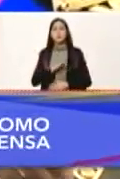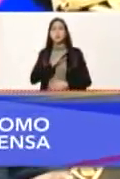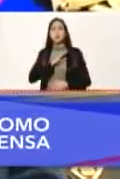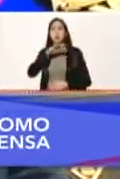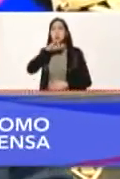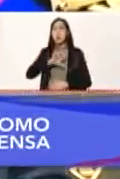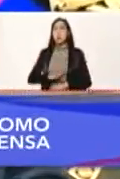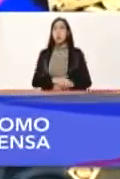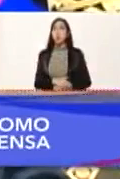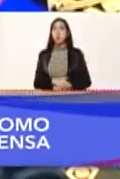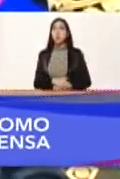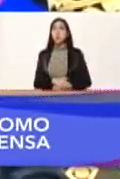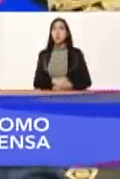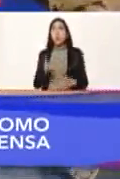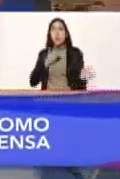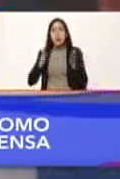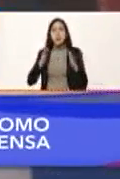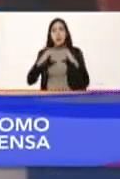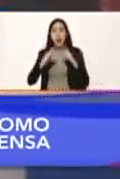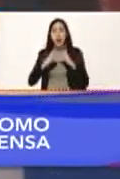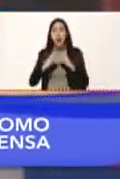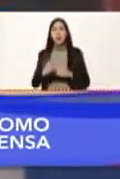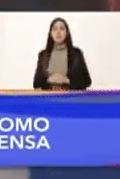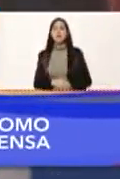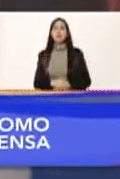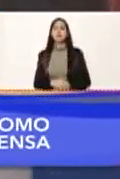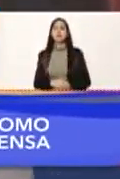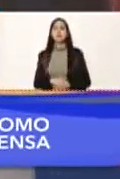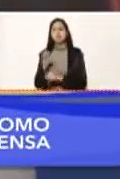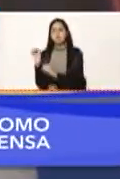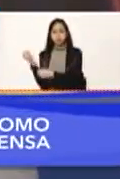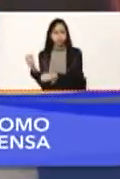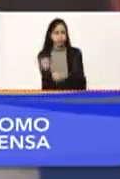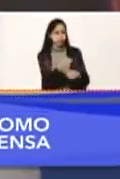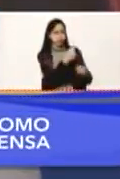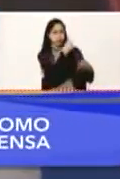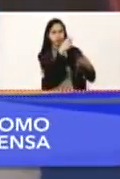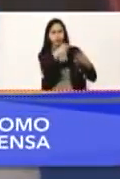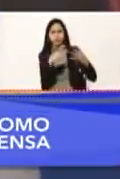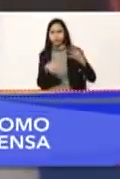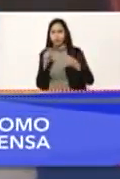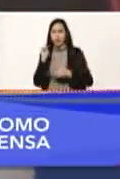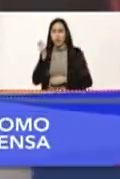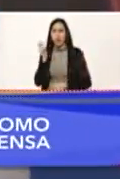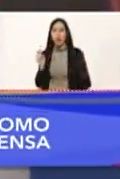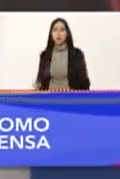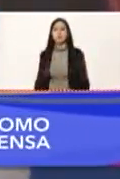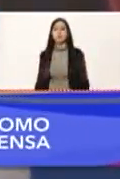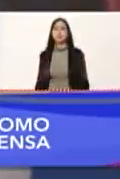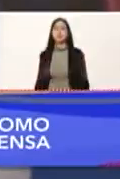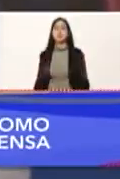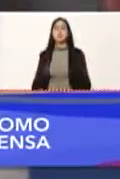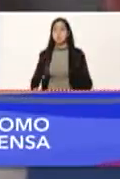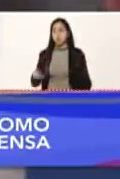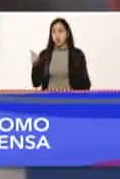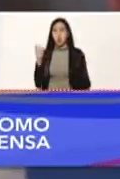servir en una casa, servir a la limpieza, servir en esa casa, como nos lo ha contado.